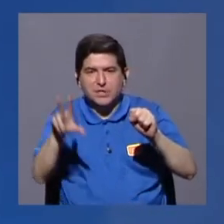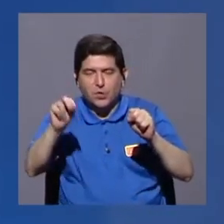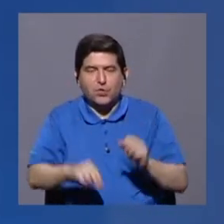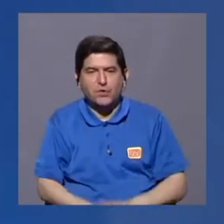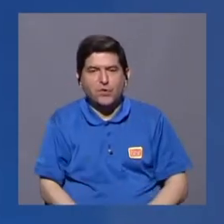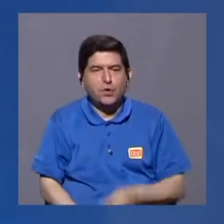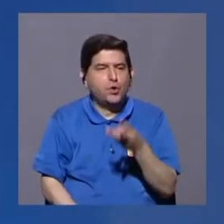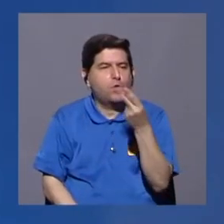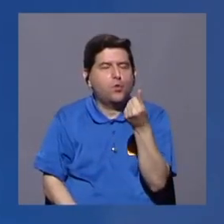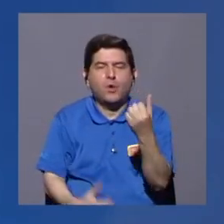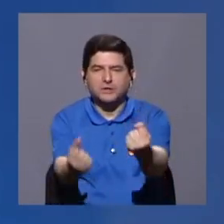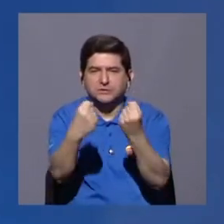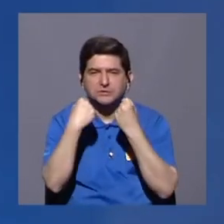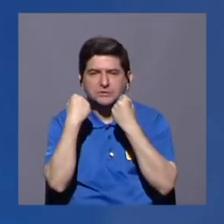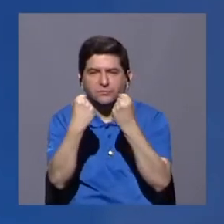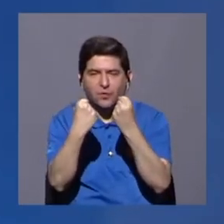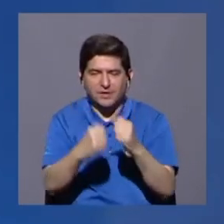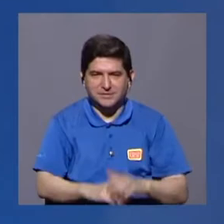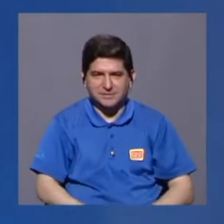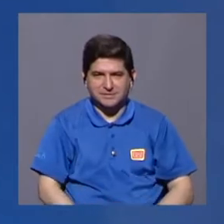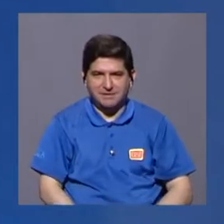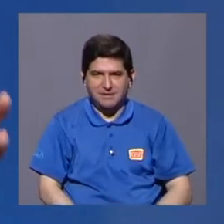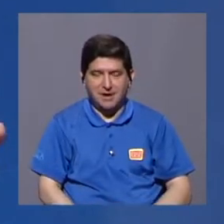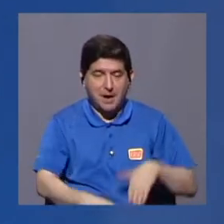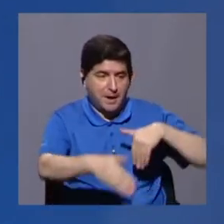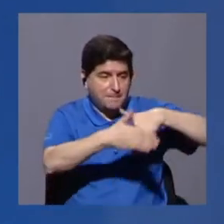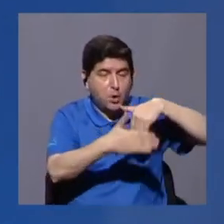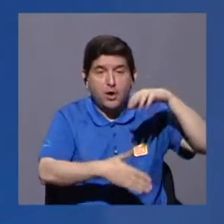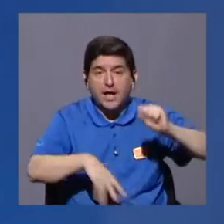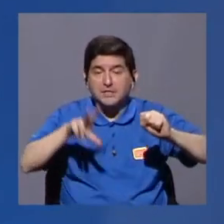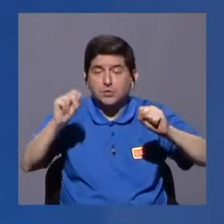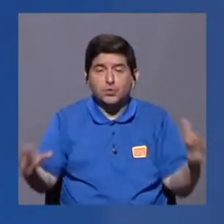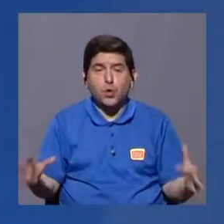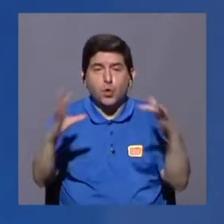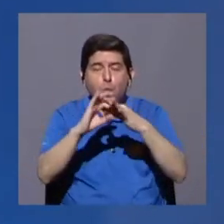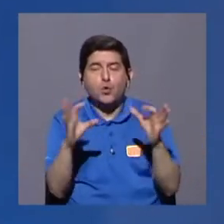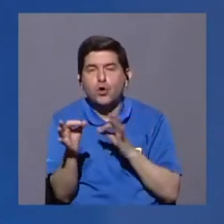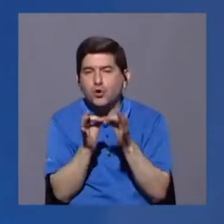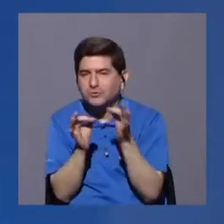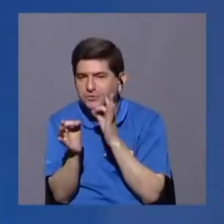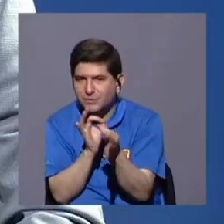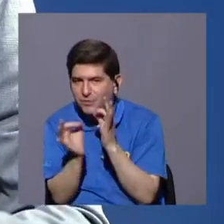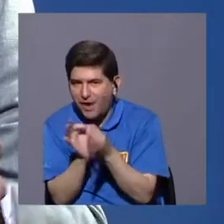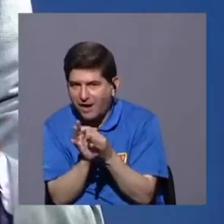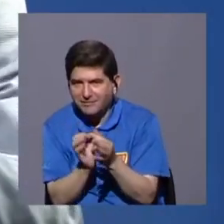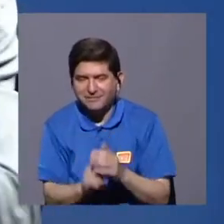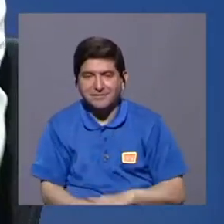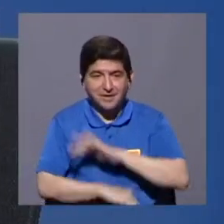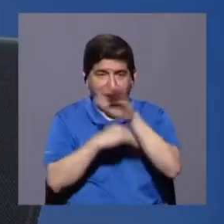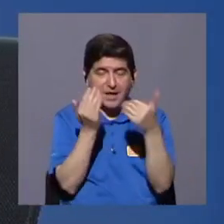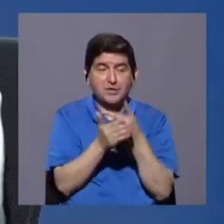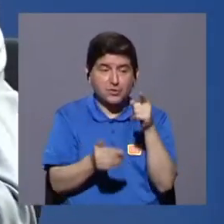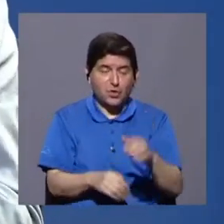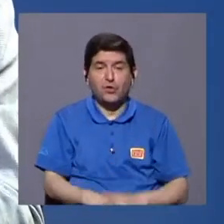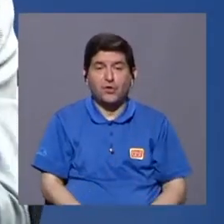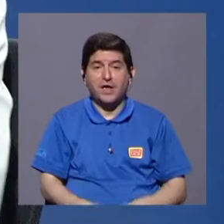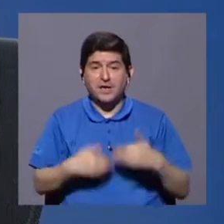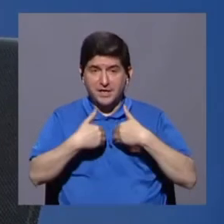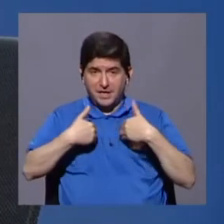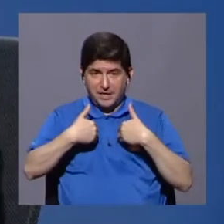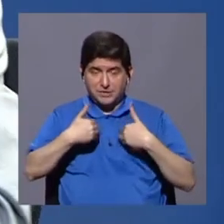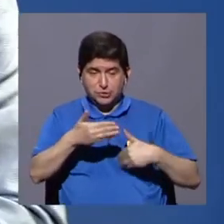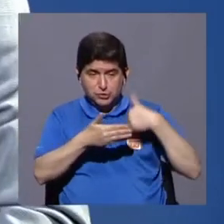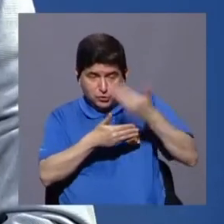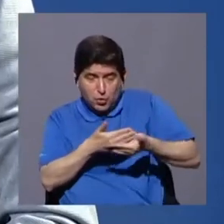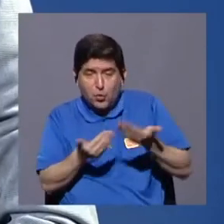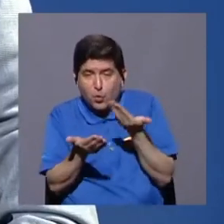magnitud con la que con la que se pega si bloquea o no bloquea la unión con las células y todo eso y todo eso en animales después se hace se